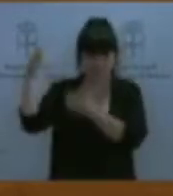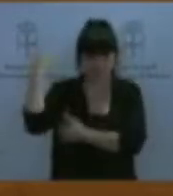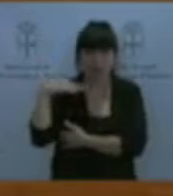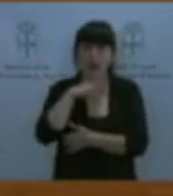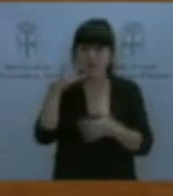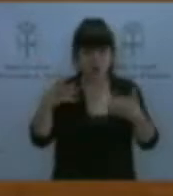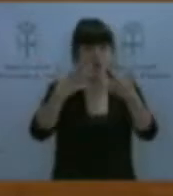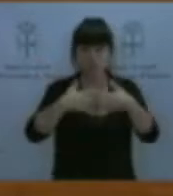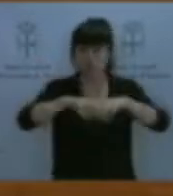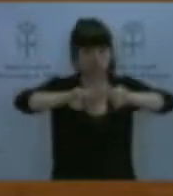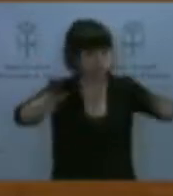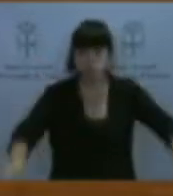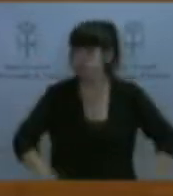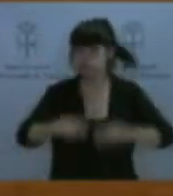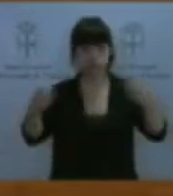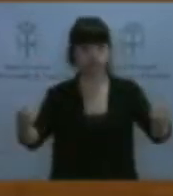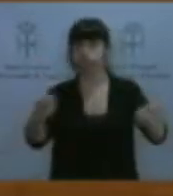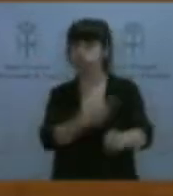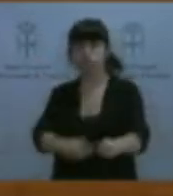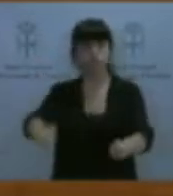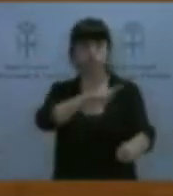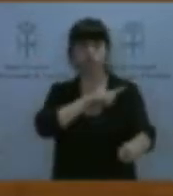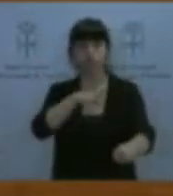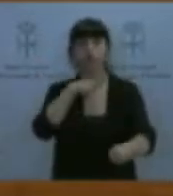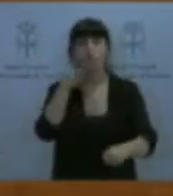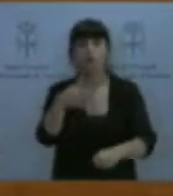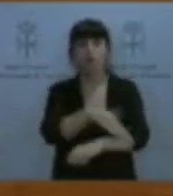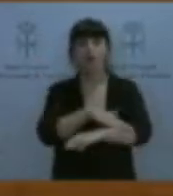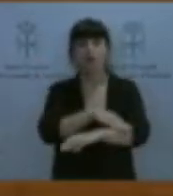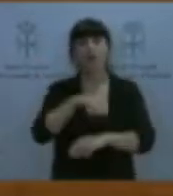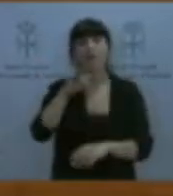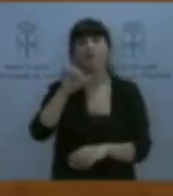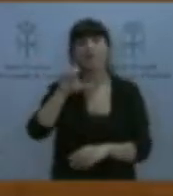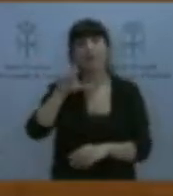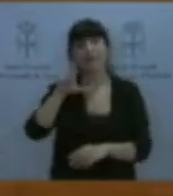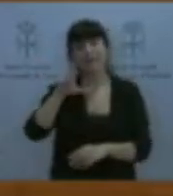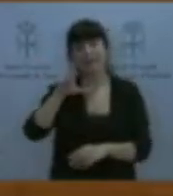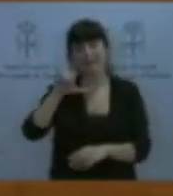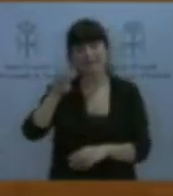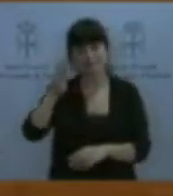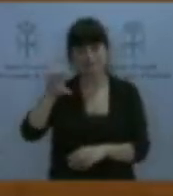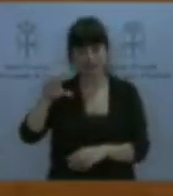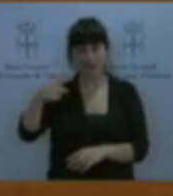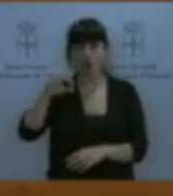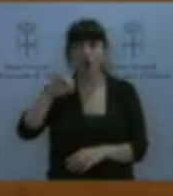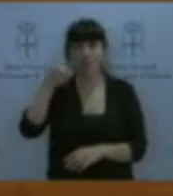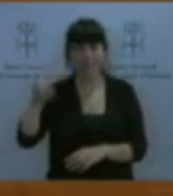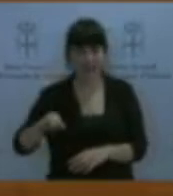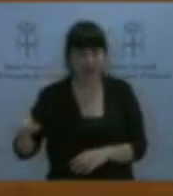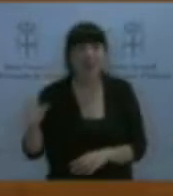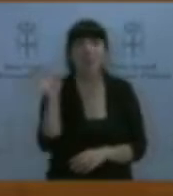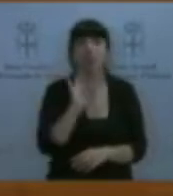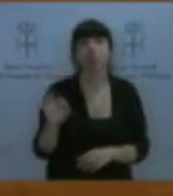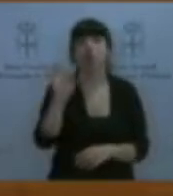de Felipe González, o analizar el descenso imparable del peso de Asturias en los presupuestos generales del Estado.